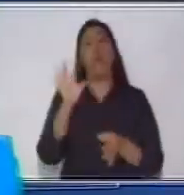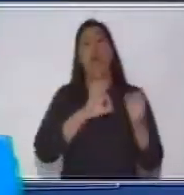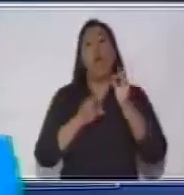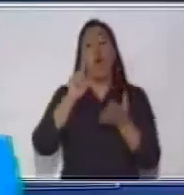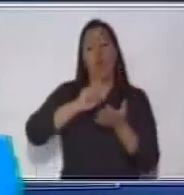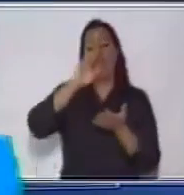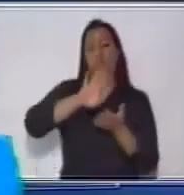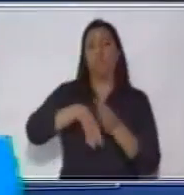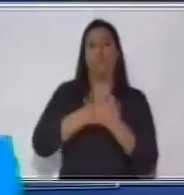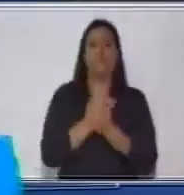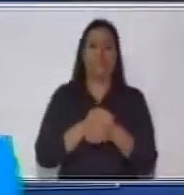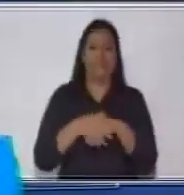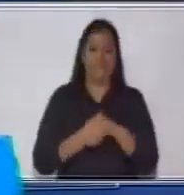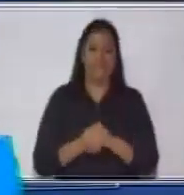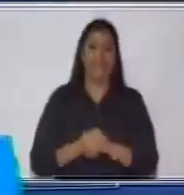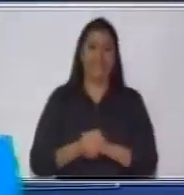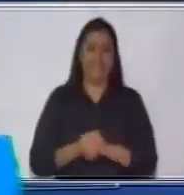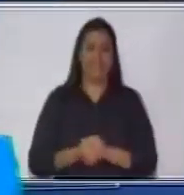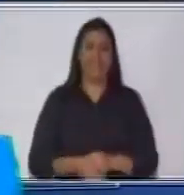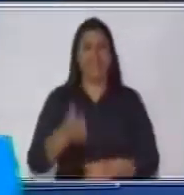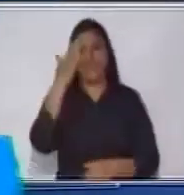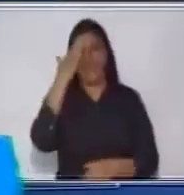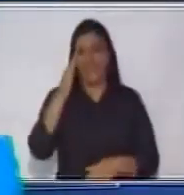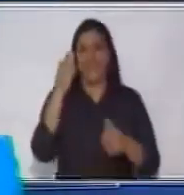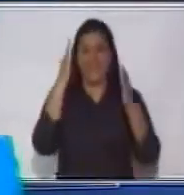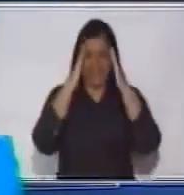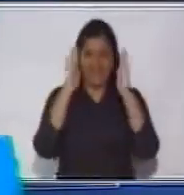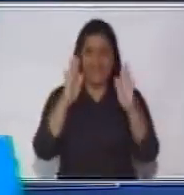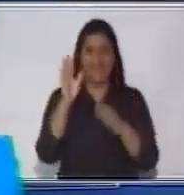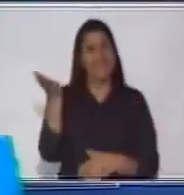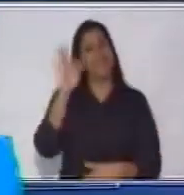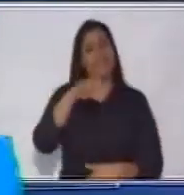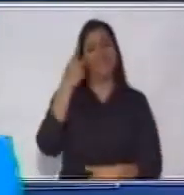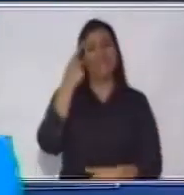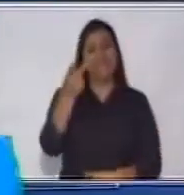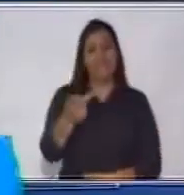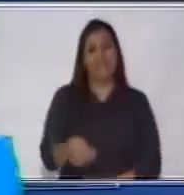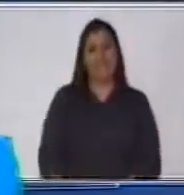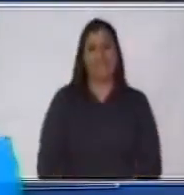las desinfectes con gel antibacterial. Gracias por tu atención y hasta una próxima oportunidad.